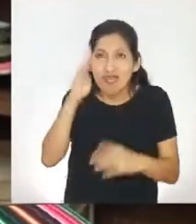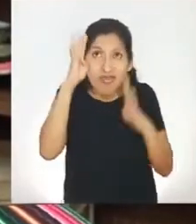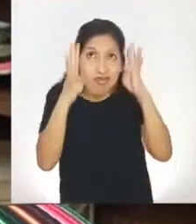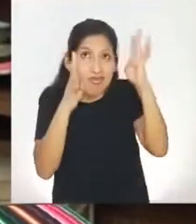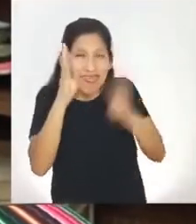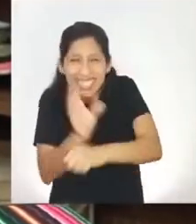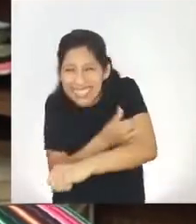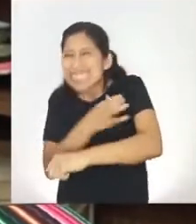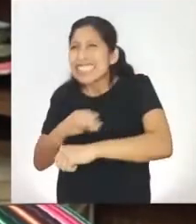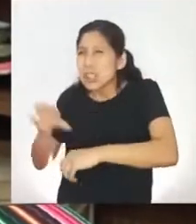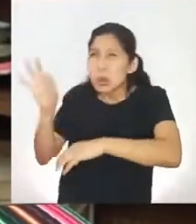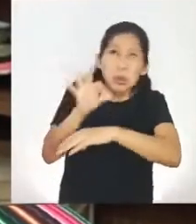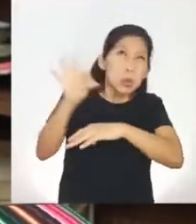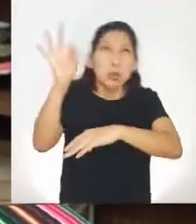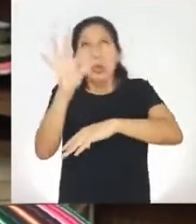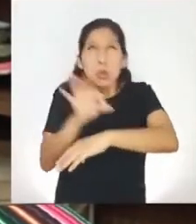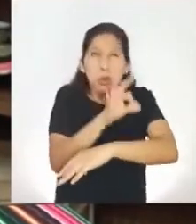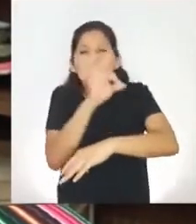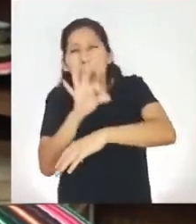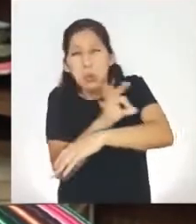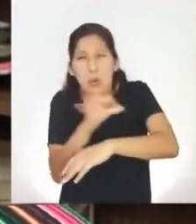música creando.